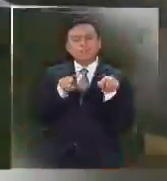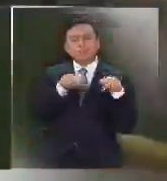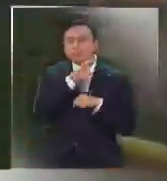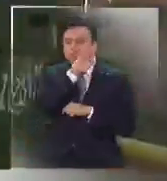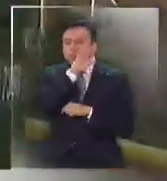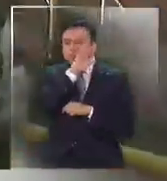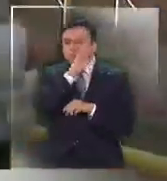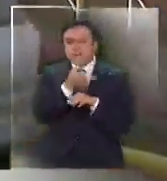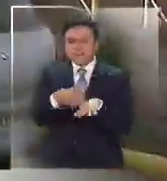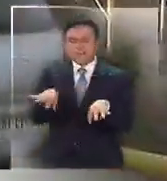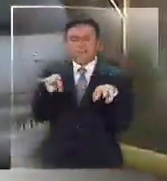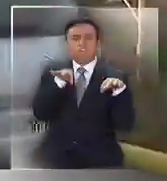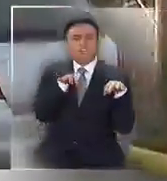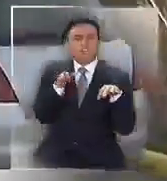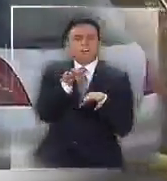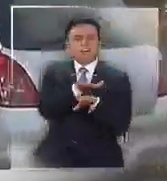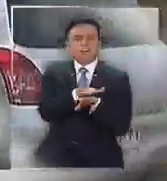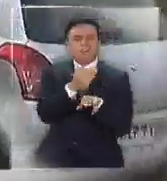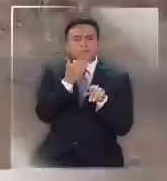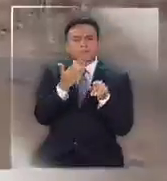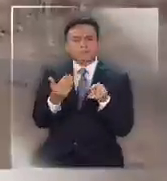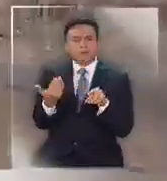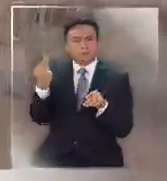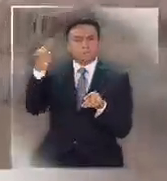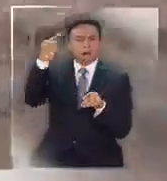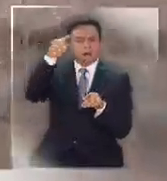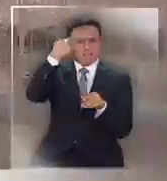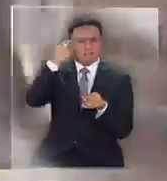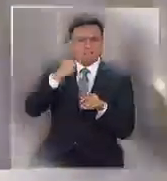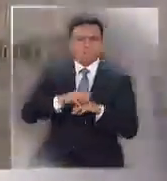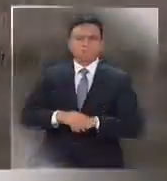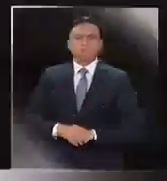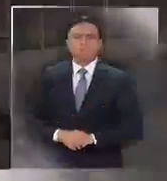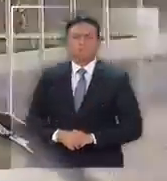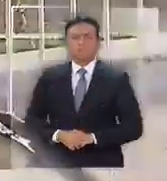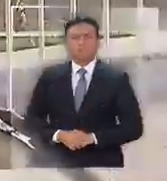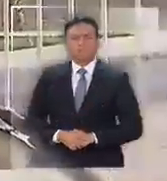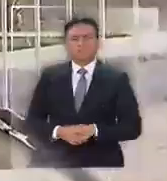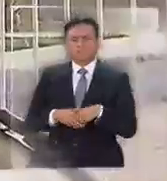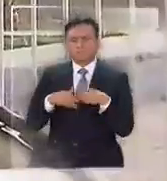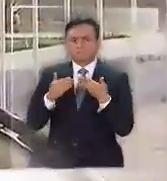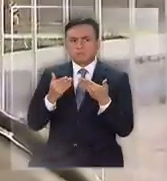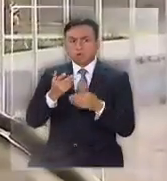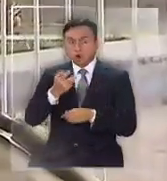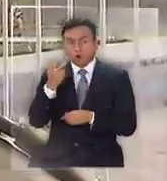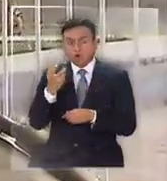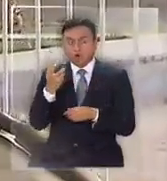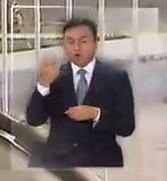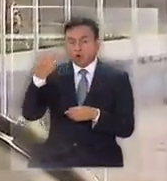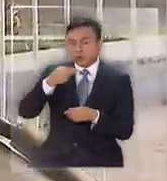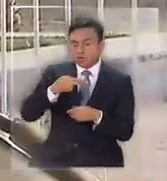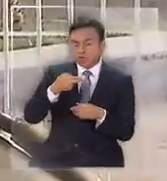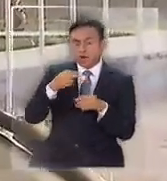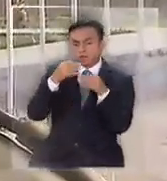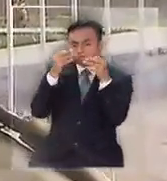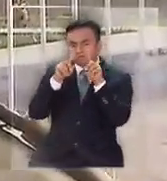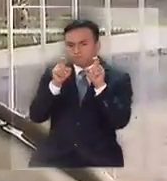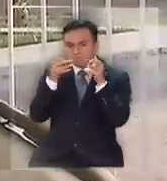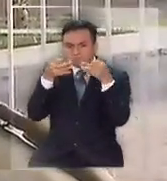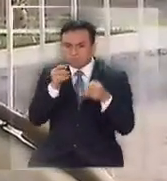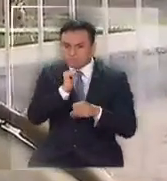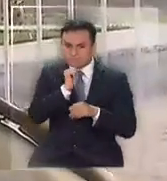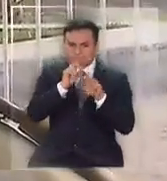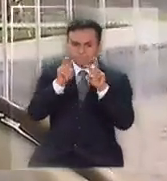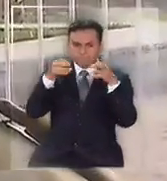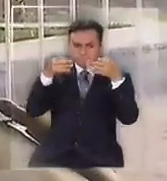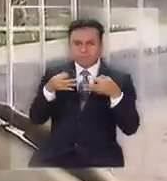dormitorios cubierto con una frazada y con un impacto de bala. Que haya sido un robo con homicidio todavía no lo podemos determinar.